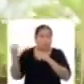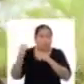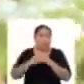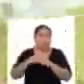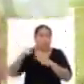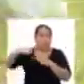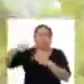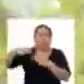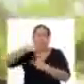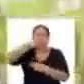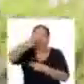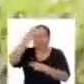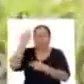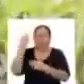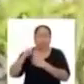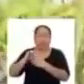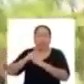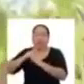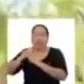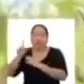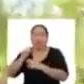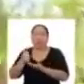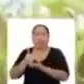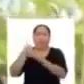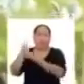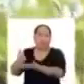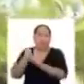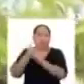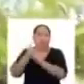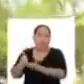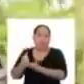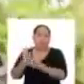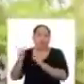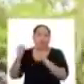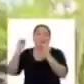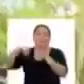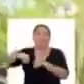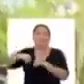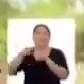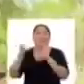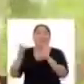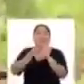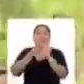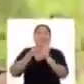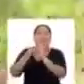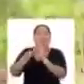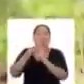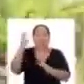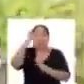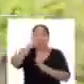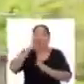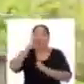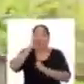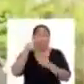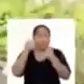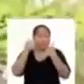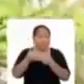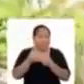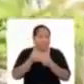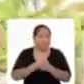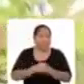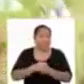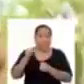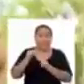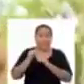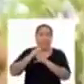sus diferencias y cooperaron entre ellos, formando la ya mencionada Unión Europea. ¡Qué chévere!, ¿no? Así de paso